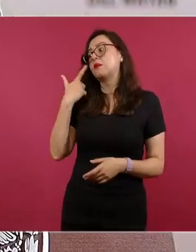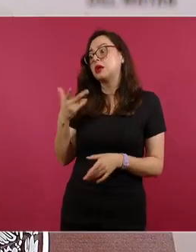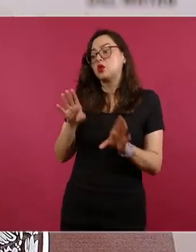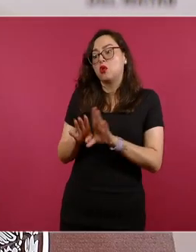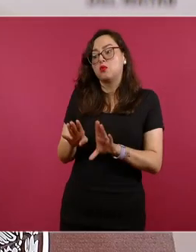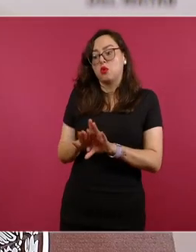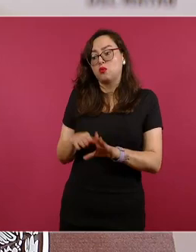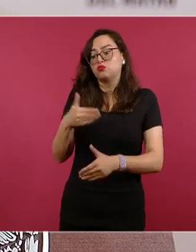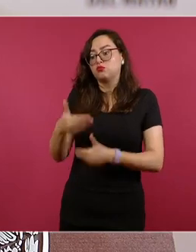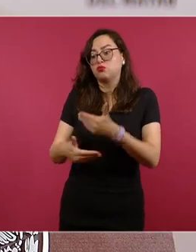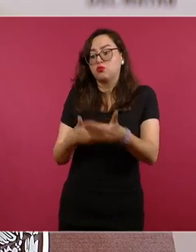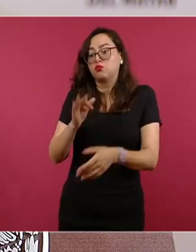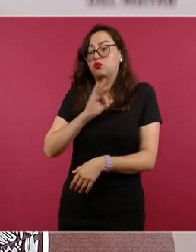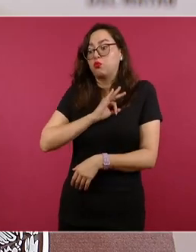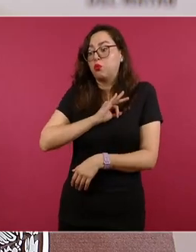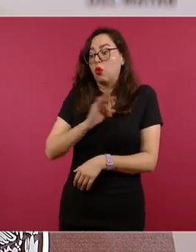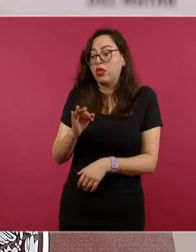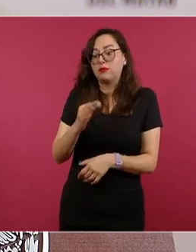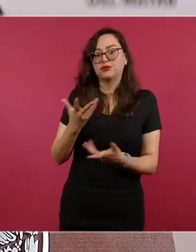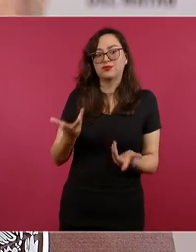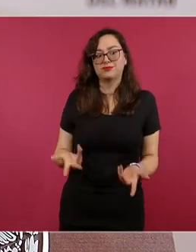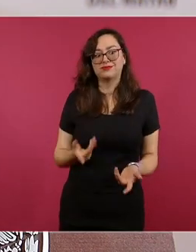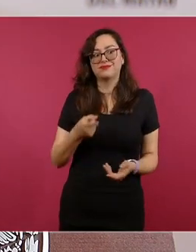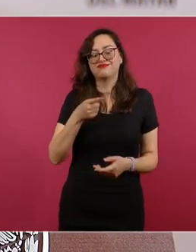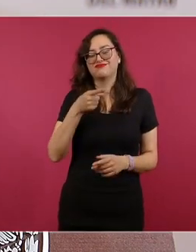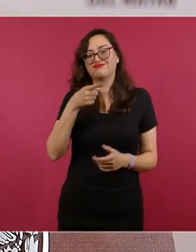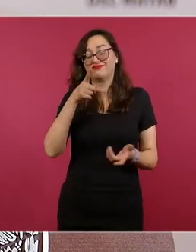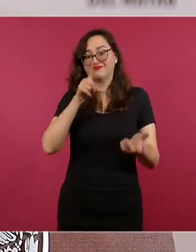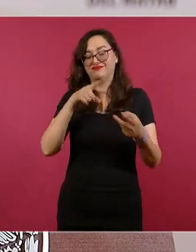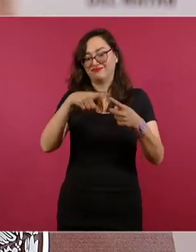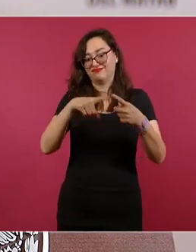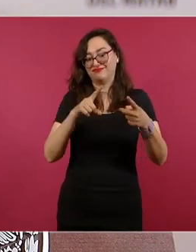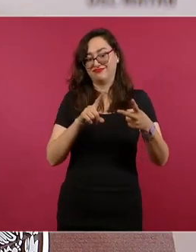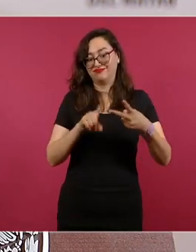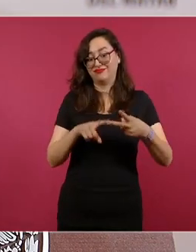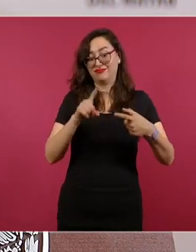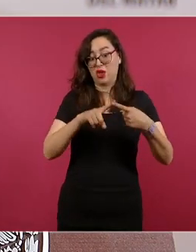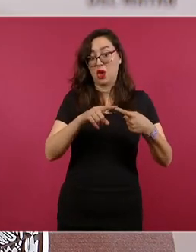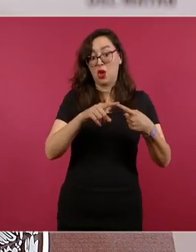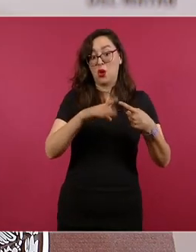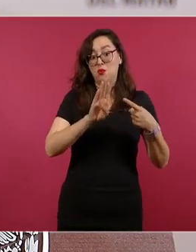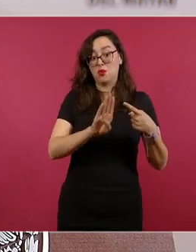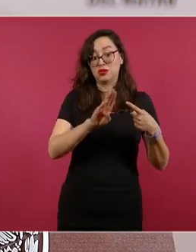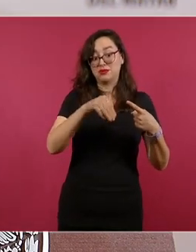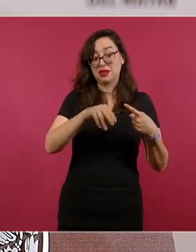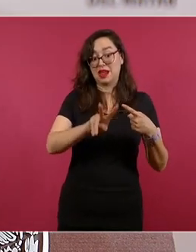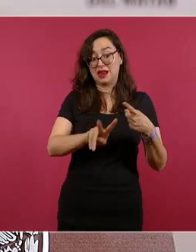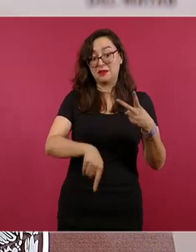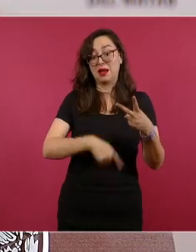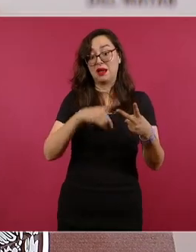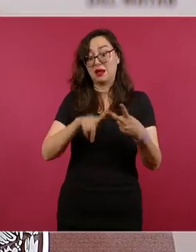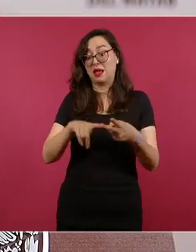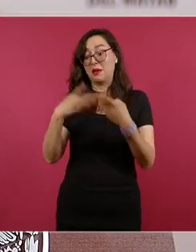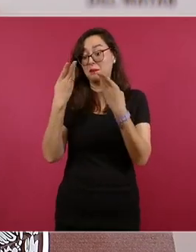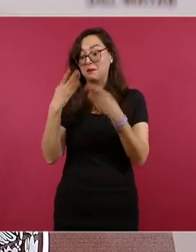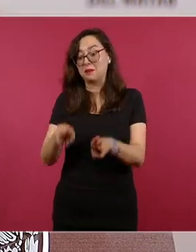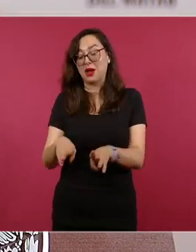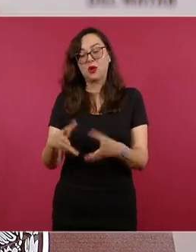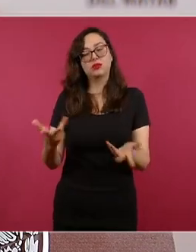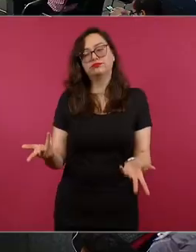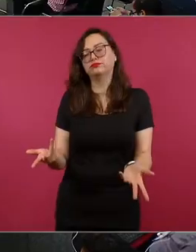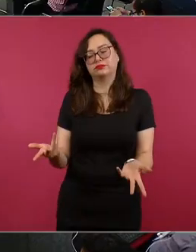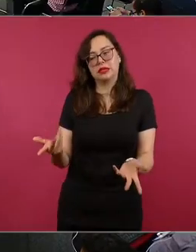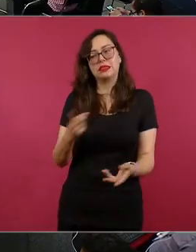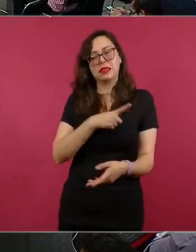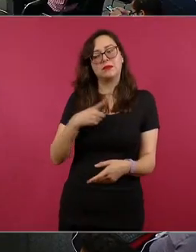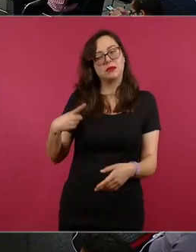conforme se vean cerrando las bursatilizaciones y puedan reestructurar o recompremos las carteras de la banca privada hacia el Infonavit, también se